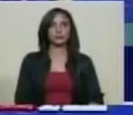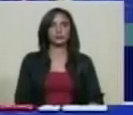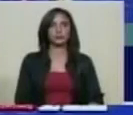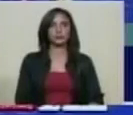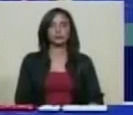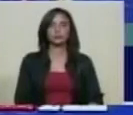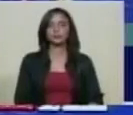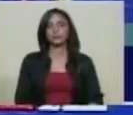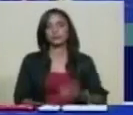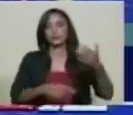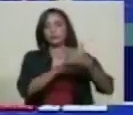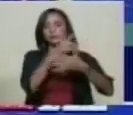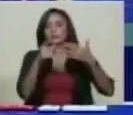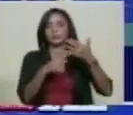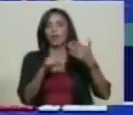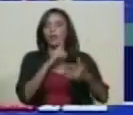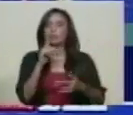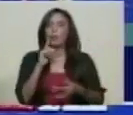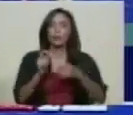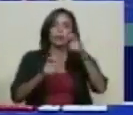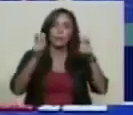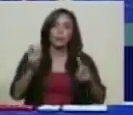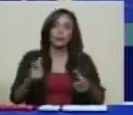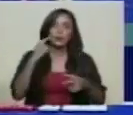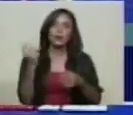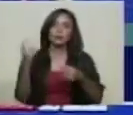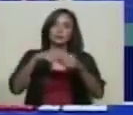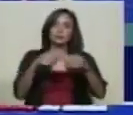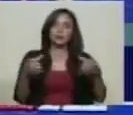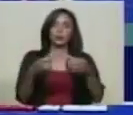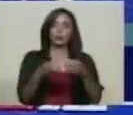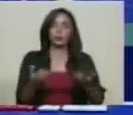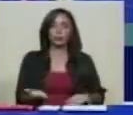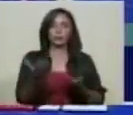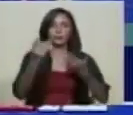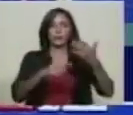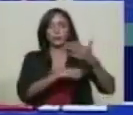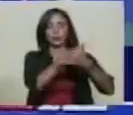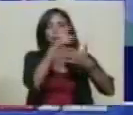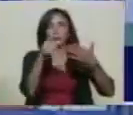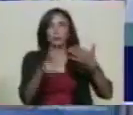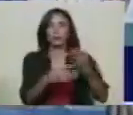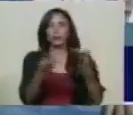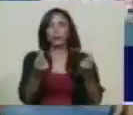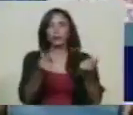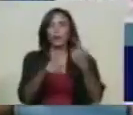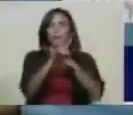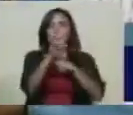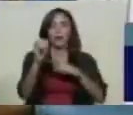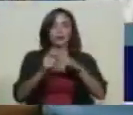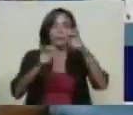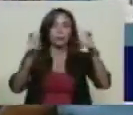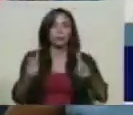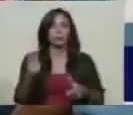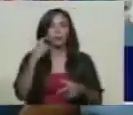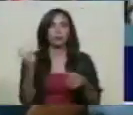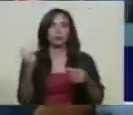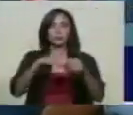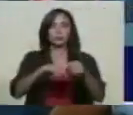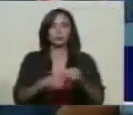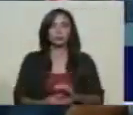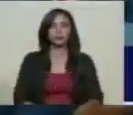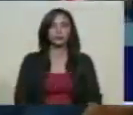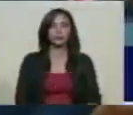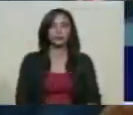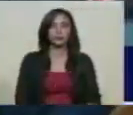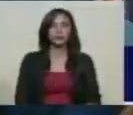Pocaterra, David Nieves, Farruco Sexto, William Fariña, Francisco Arias Cárdenas,